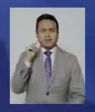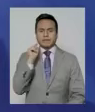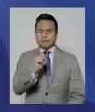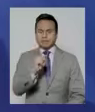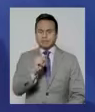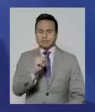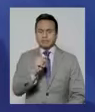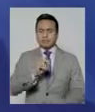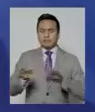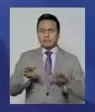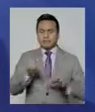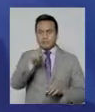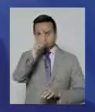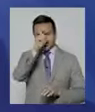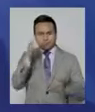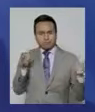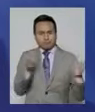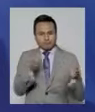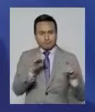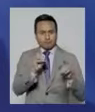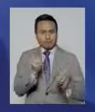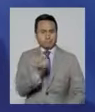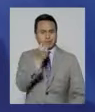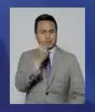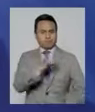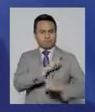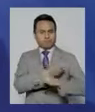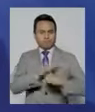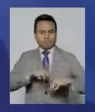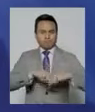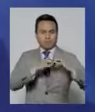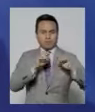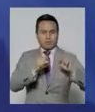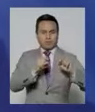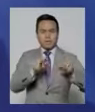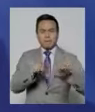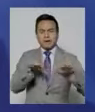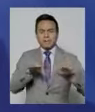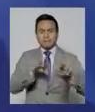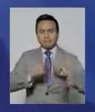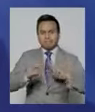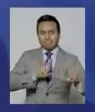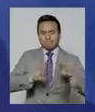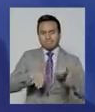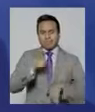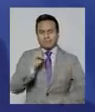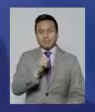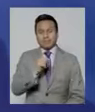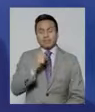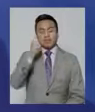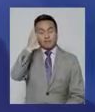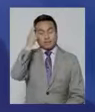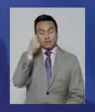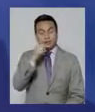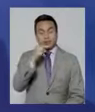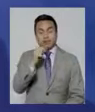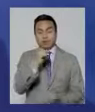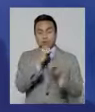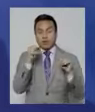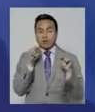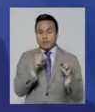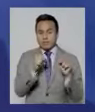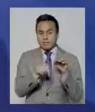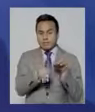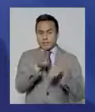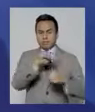fundamental la acción de la atención primaria, seguir fortaleciendo y haciéndola más resolutiva. Creemos que es el arma muy